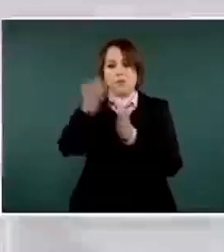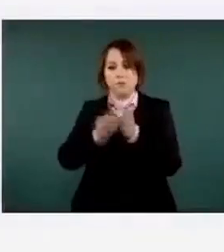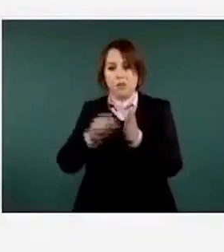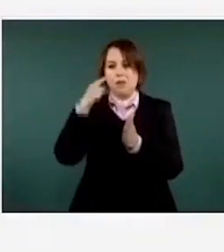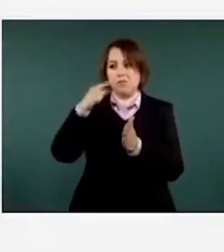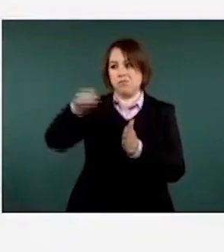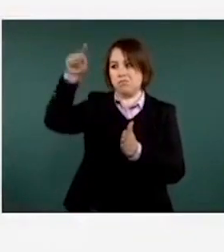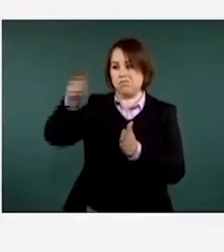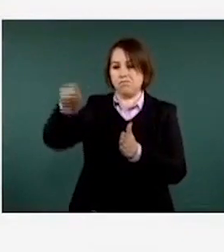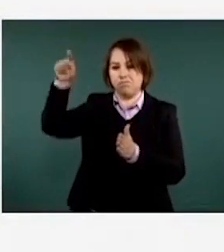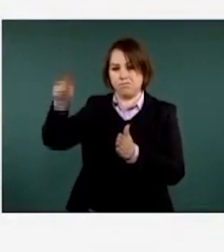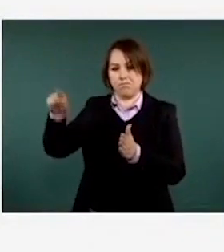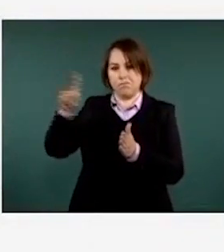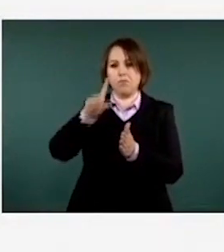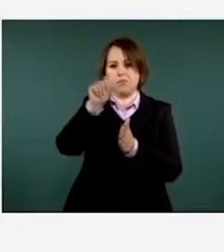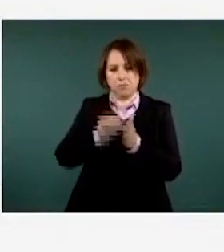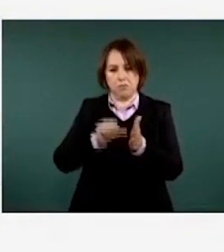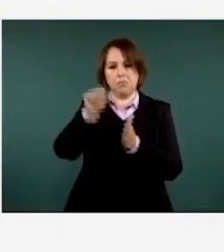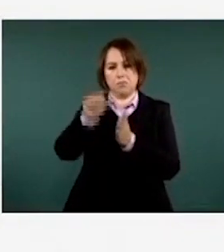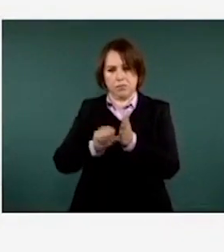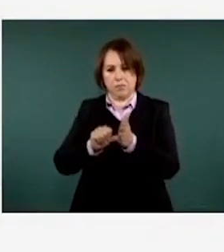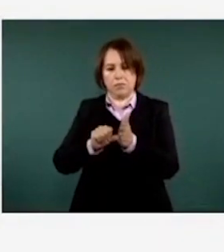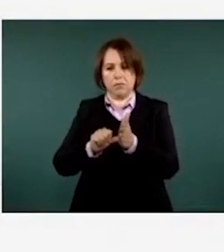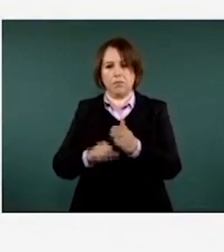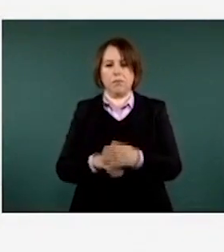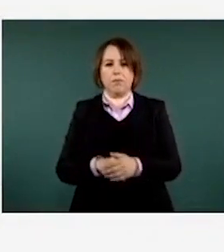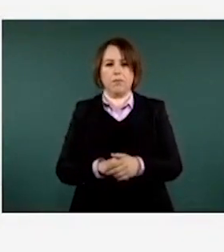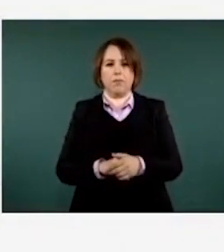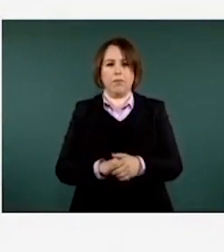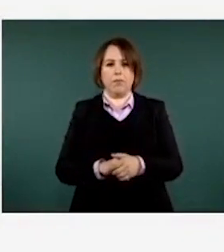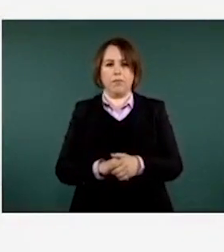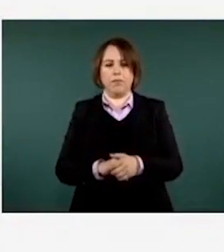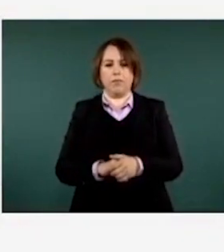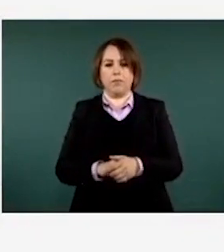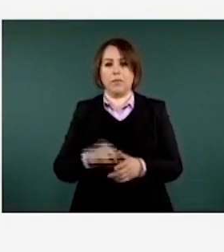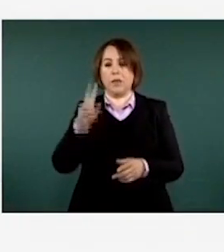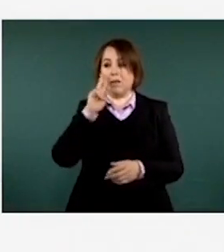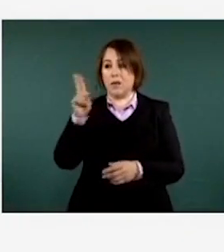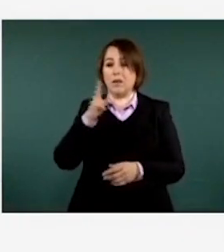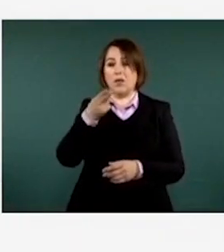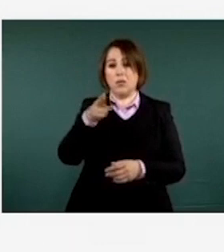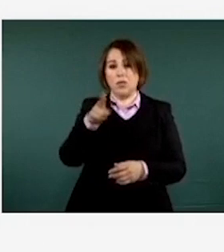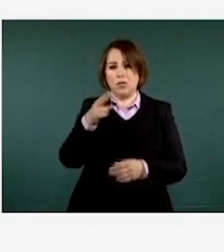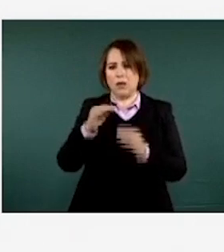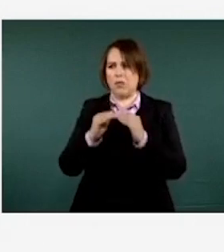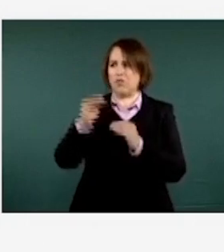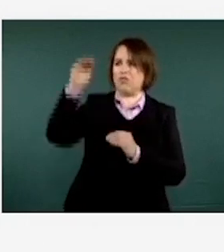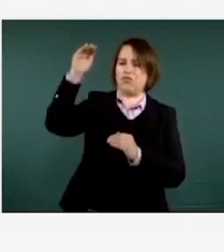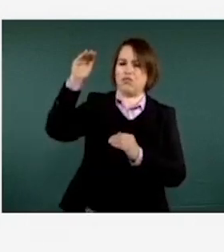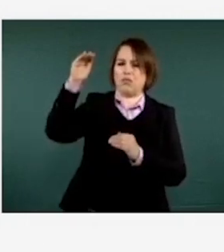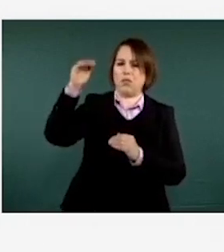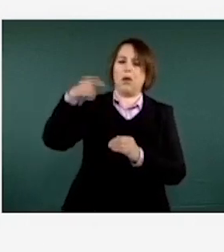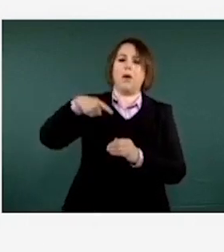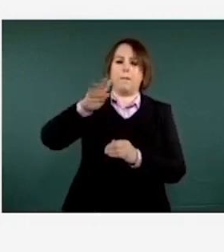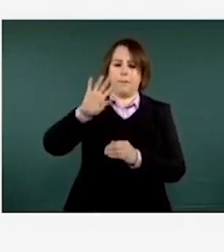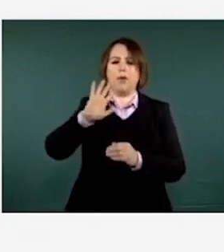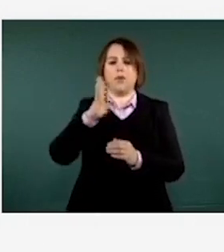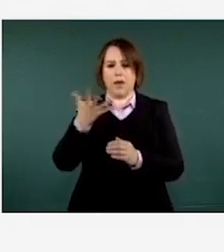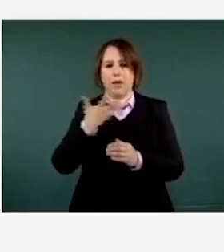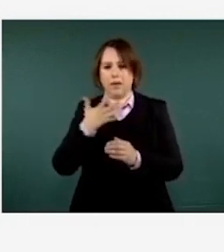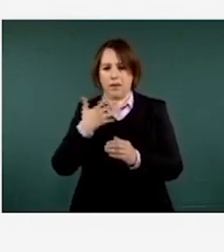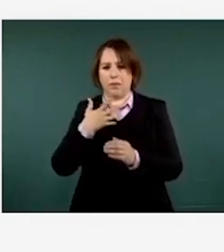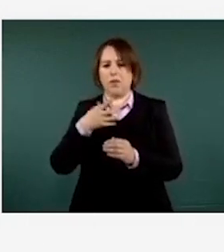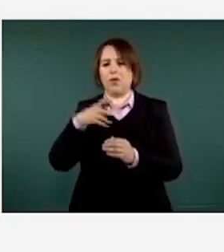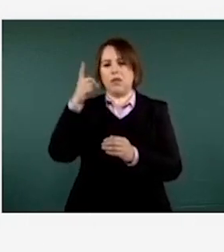también a Nuevo Casas Grandes para luego finalizar su gira el domingo en Bavispe, Sonora, donde se reunirá con la familia Levarón y